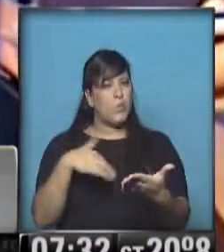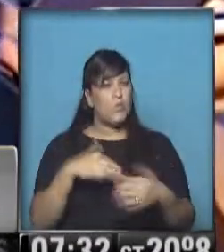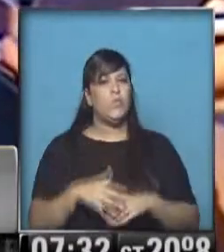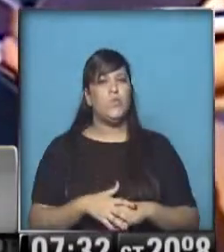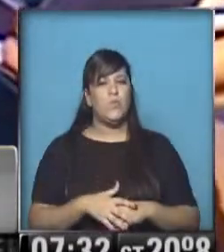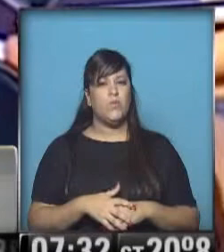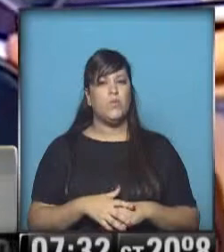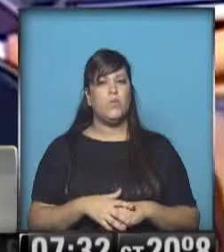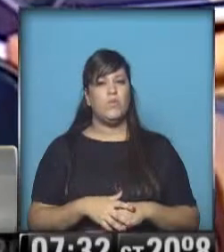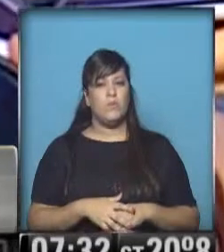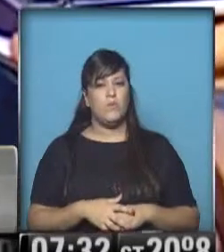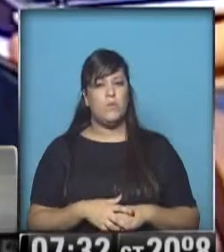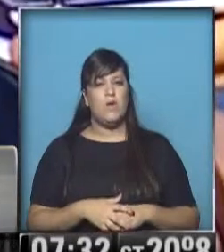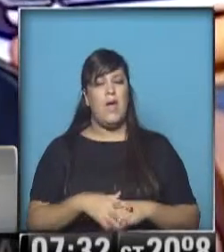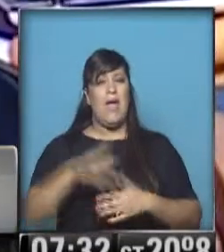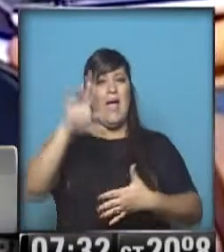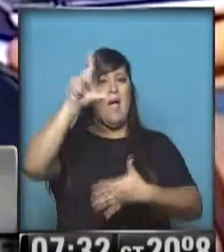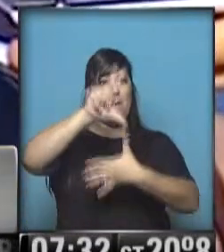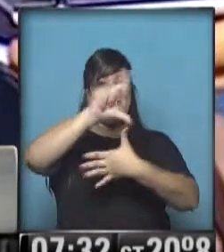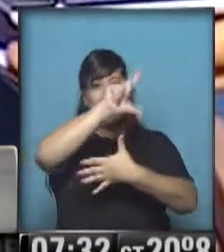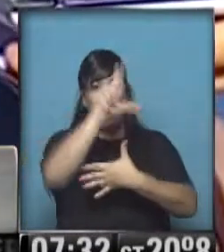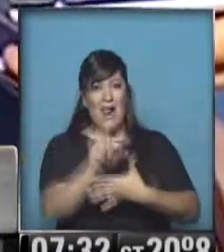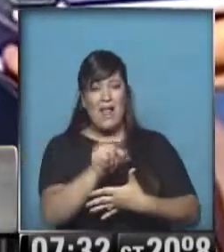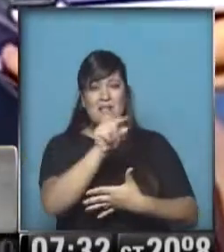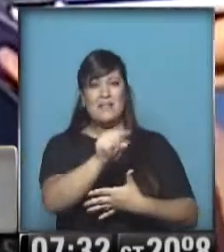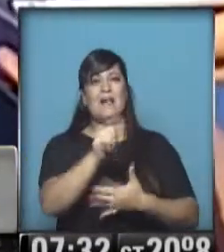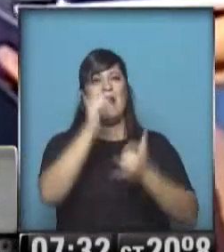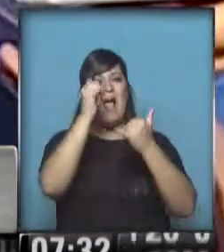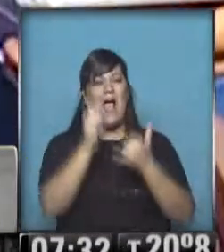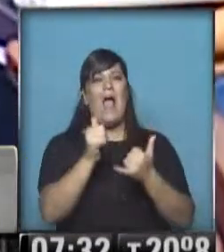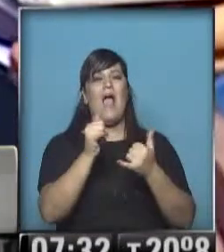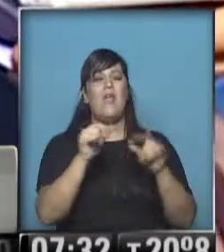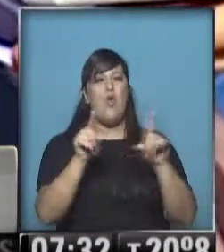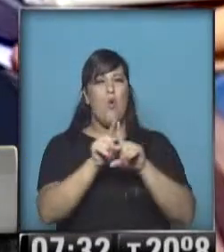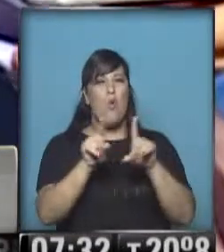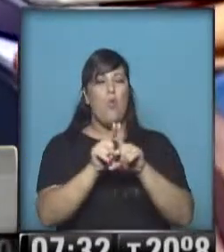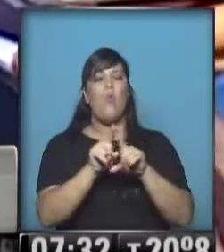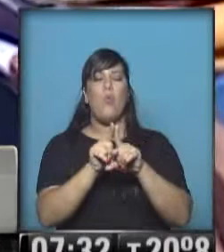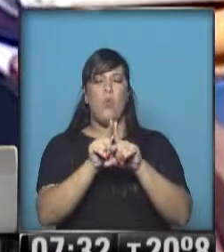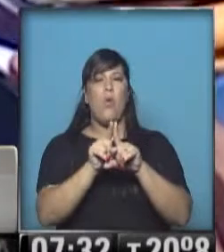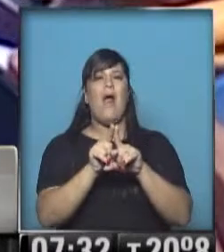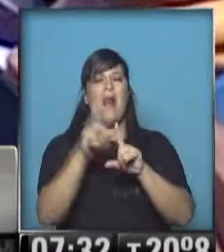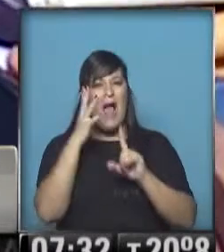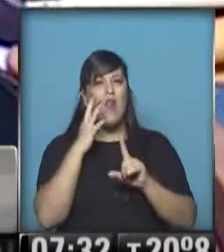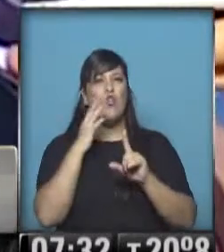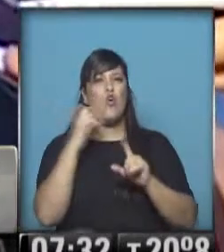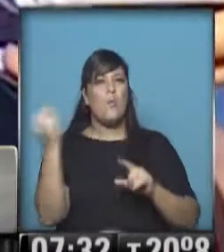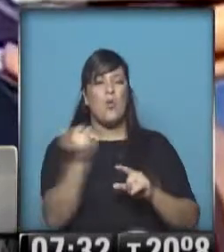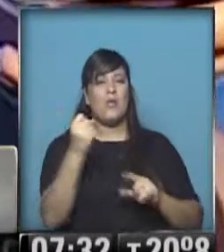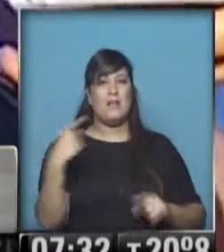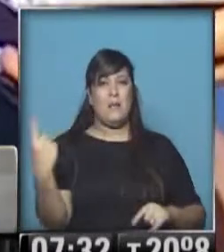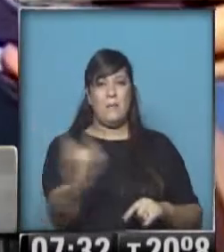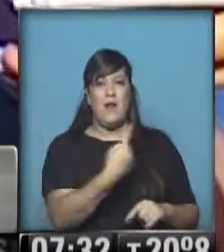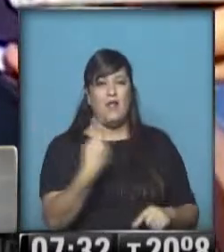Las venas abiertas de América Latina. Hay una gráfica que nos importa a todos y que con su visión tan